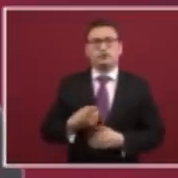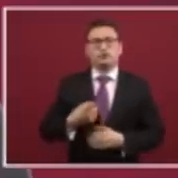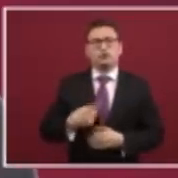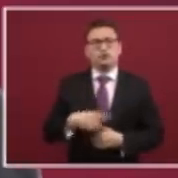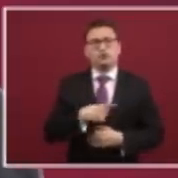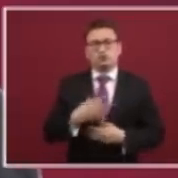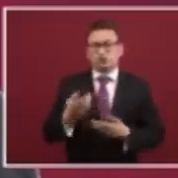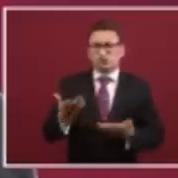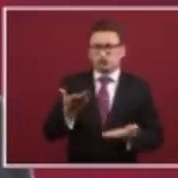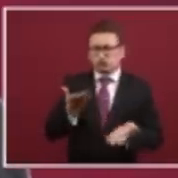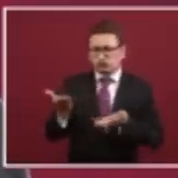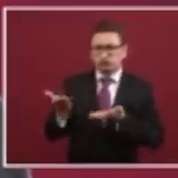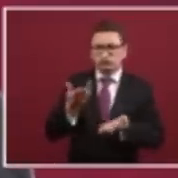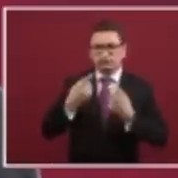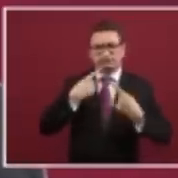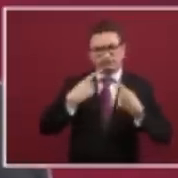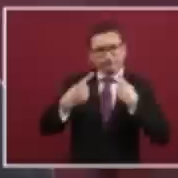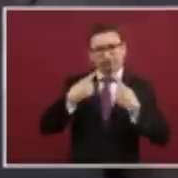buscando un acuerdo